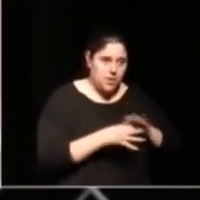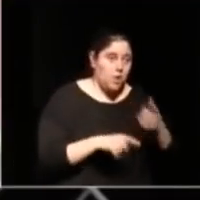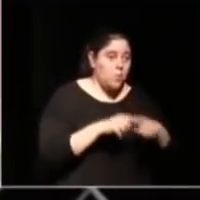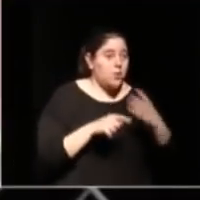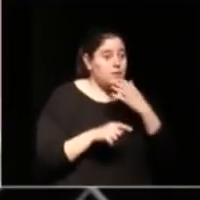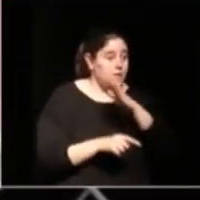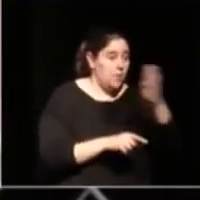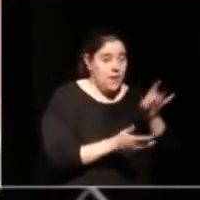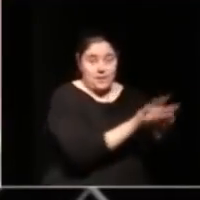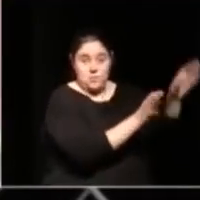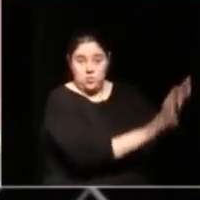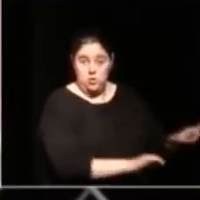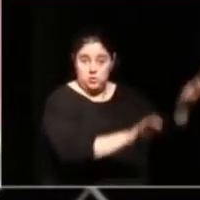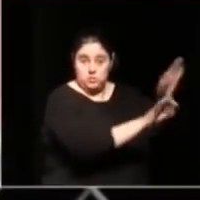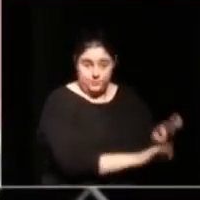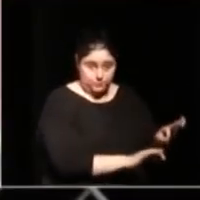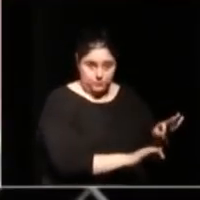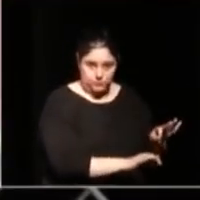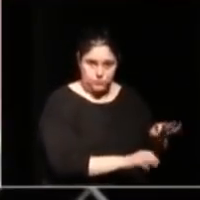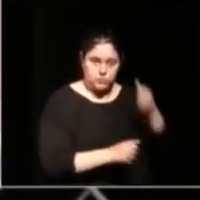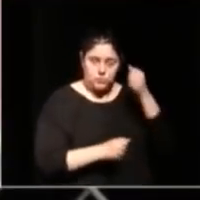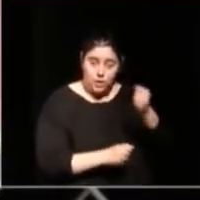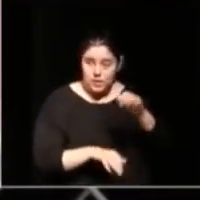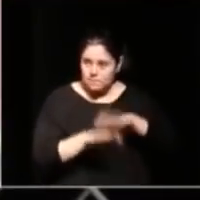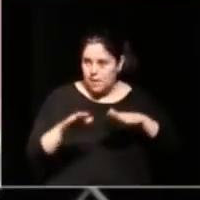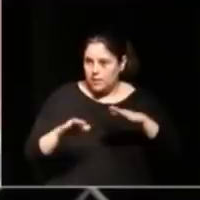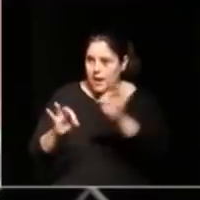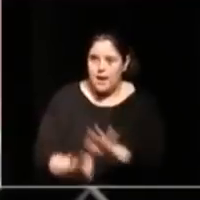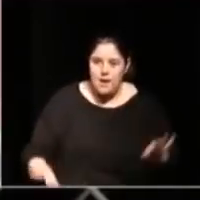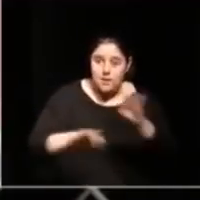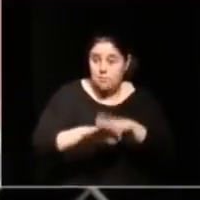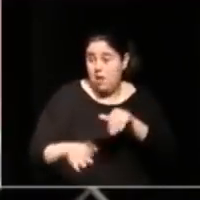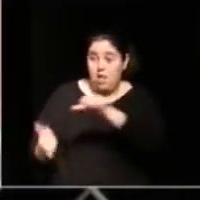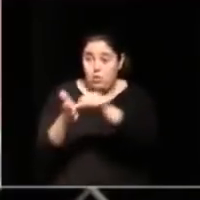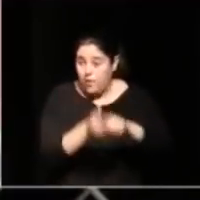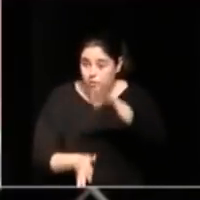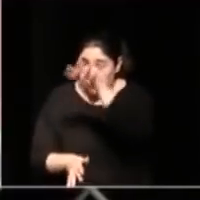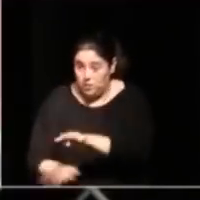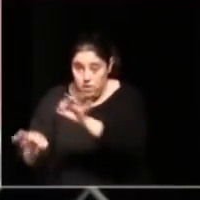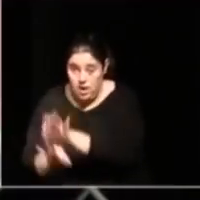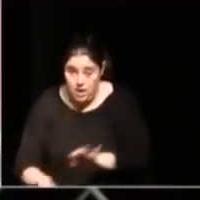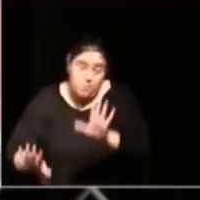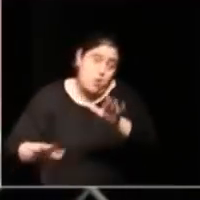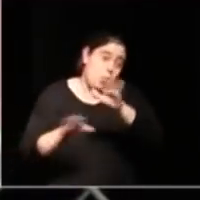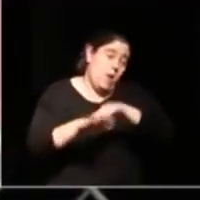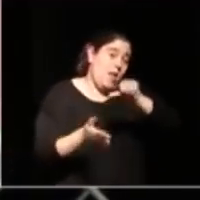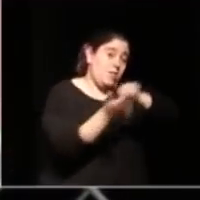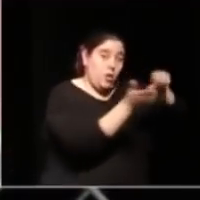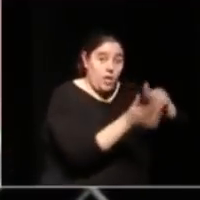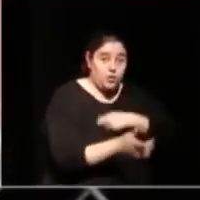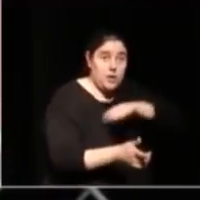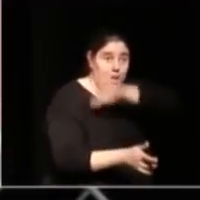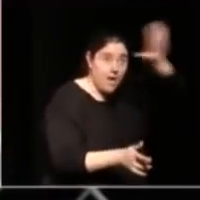al Partido Popular no va a haber soberanía para nadie, ni para los ciudadanos de Cataluña ni para los ciudadanos del resto del